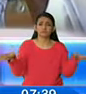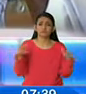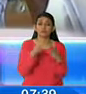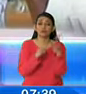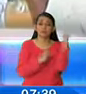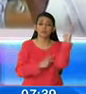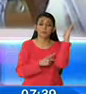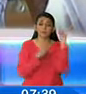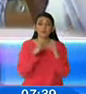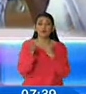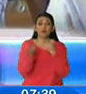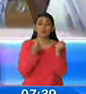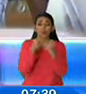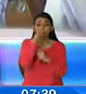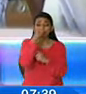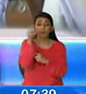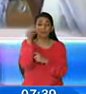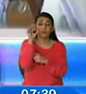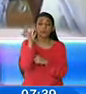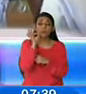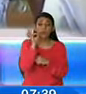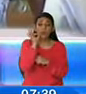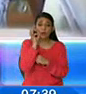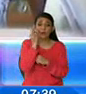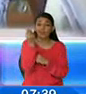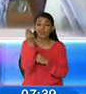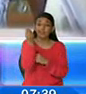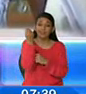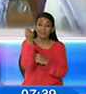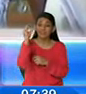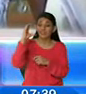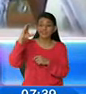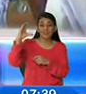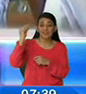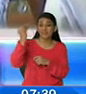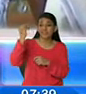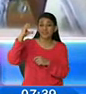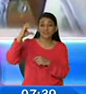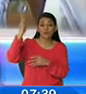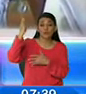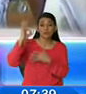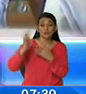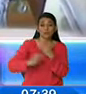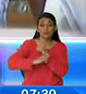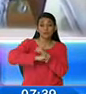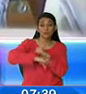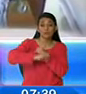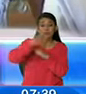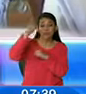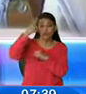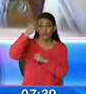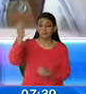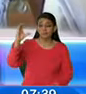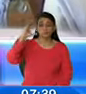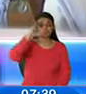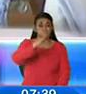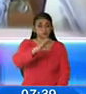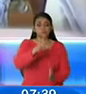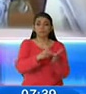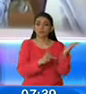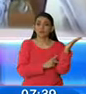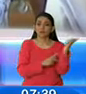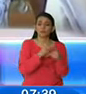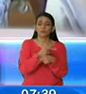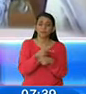amplio programa, porque vamos a usar hasta el último centavo del presupuesto de publicidad del gobierno para este programa de